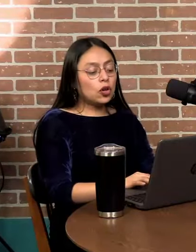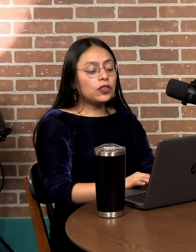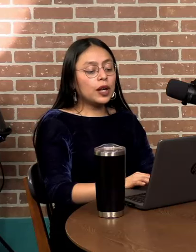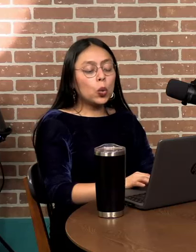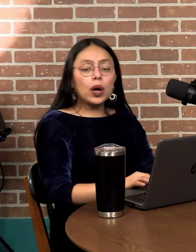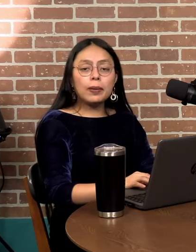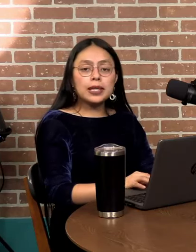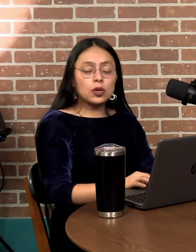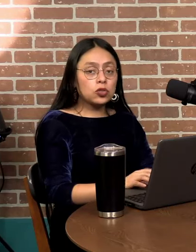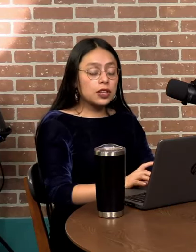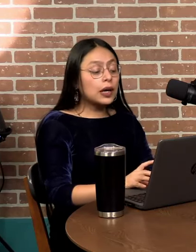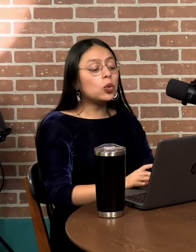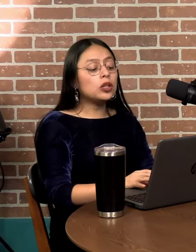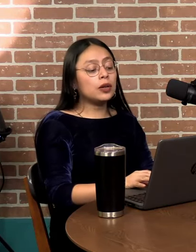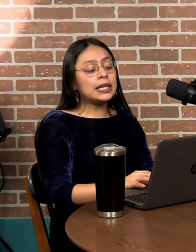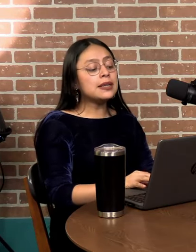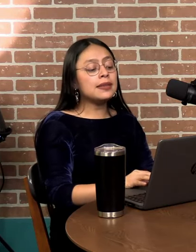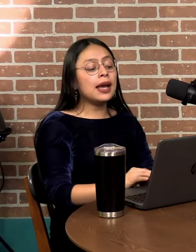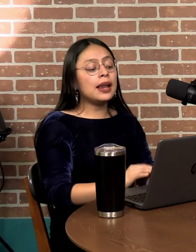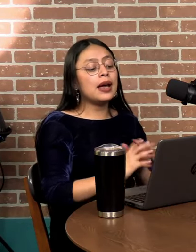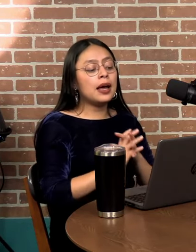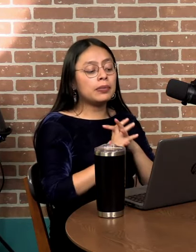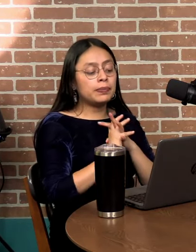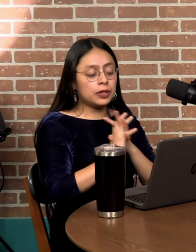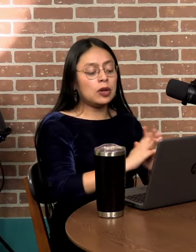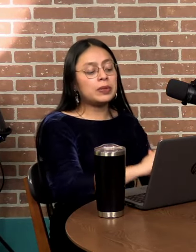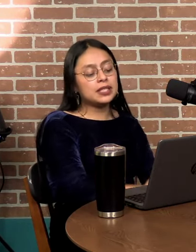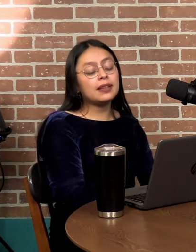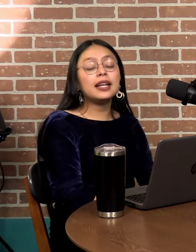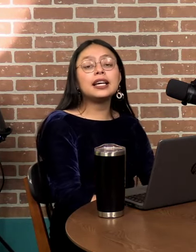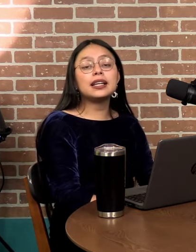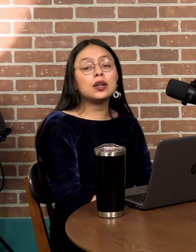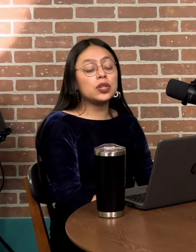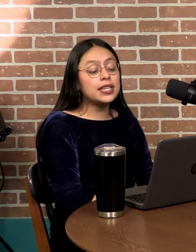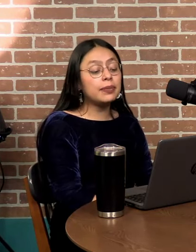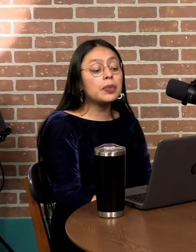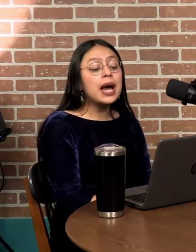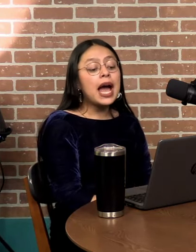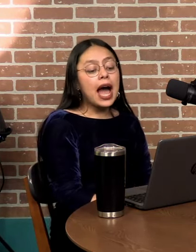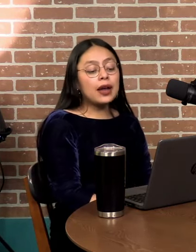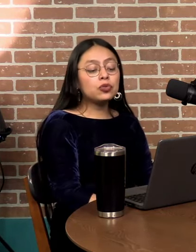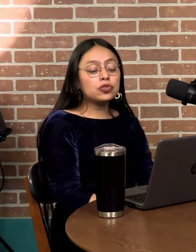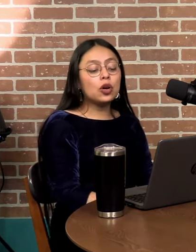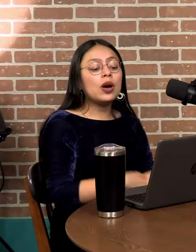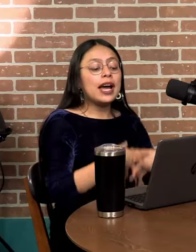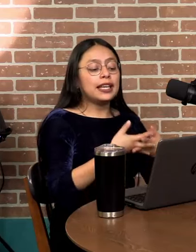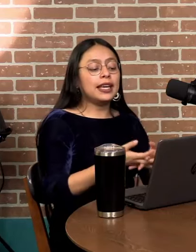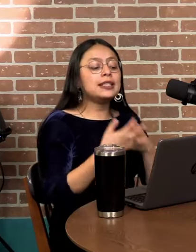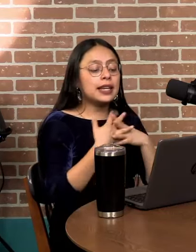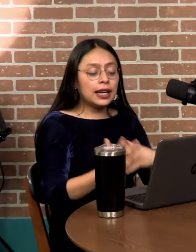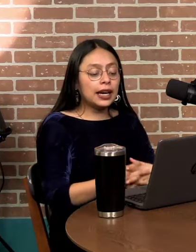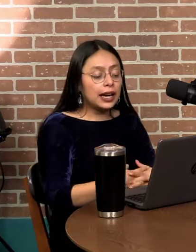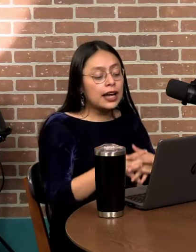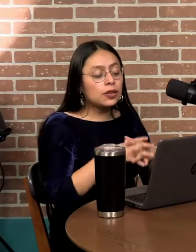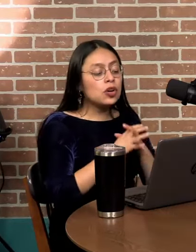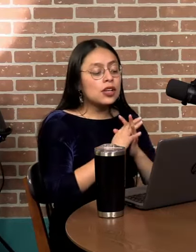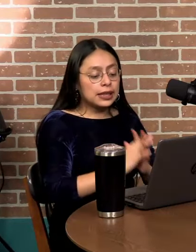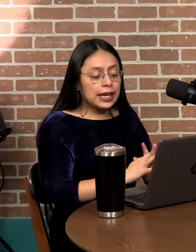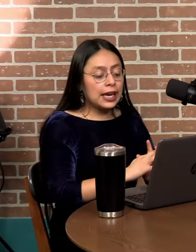meses jueves 11 de Julio ese día la virtual presidenta electa Claudia sham anunció Quién será el